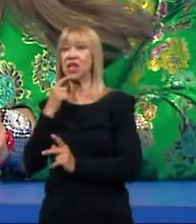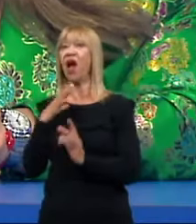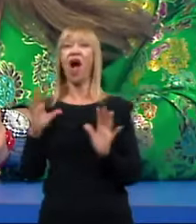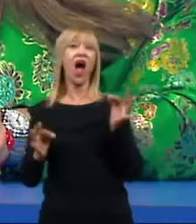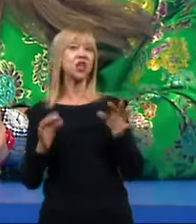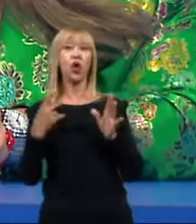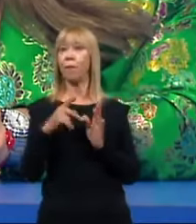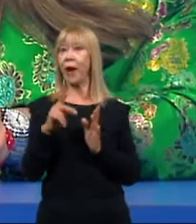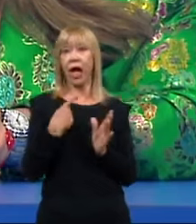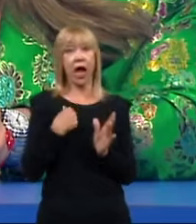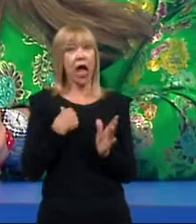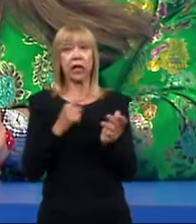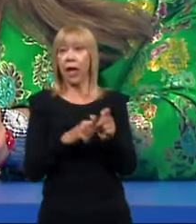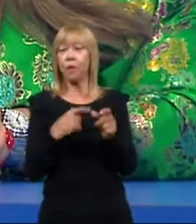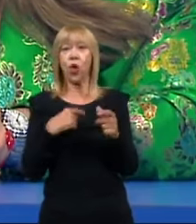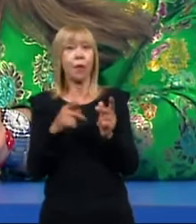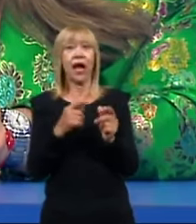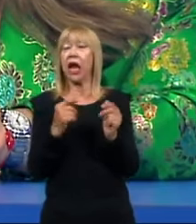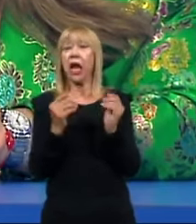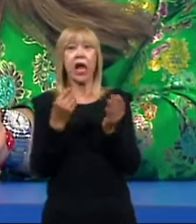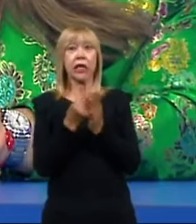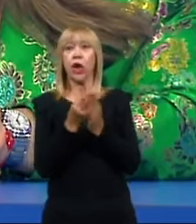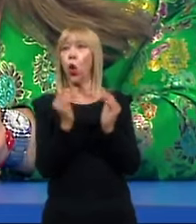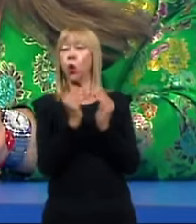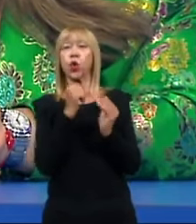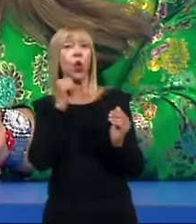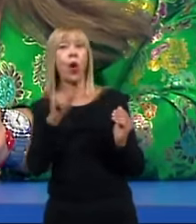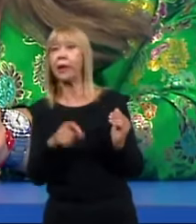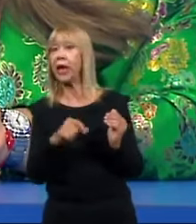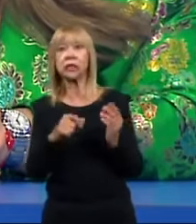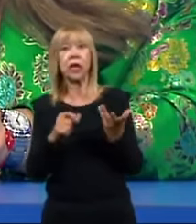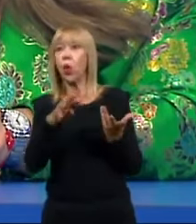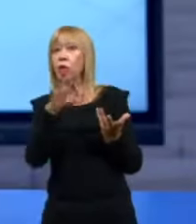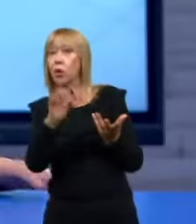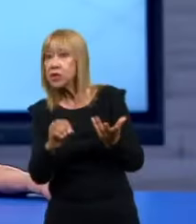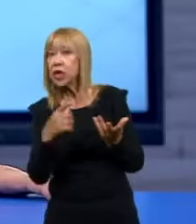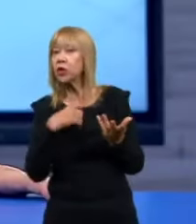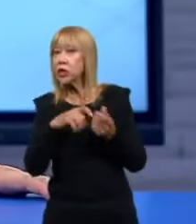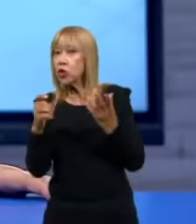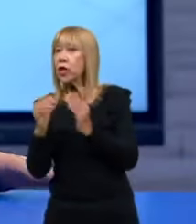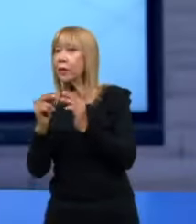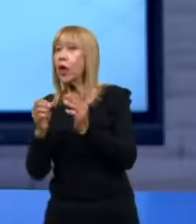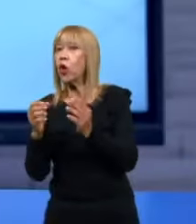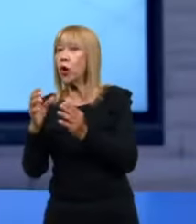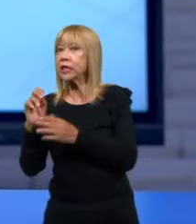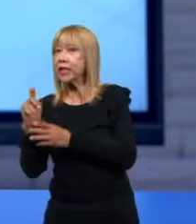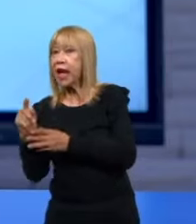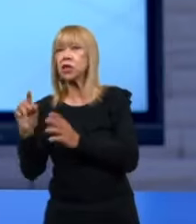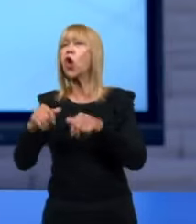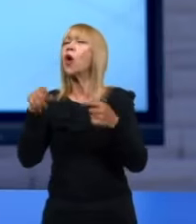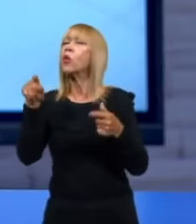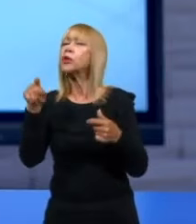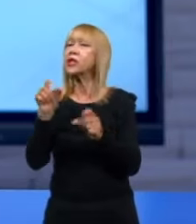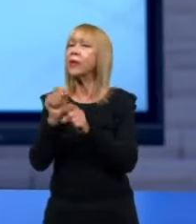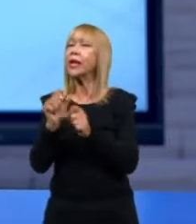nos pagaran a tiempo, si nos pagaran las tarifas justas, incluso no habría que hacer el 4% que se le dio a nivel contributivo. ¿Cómo usted